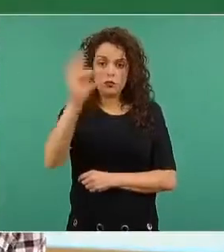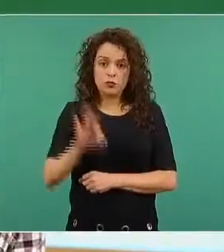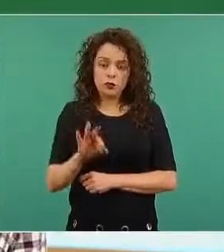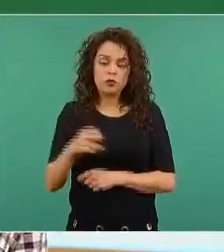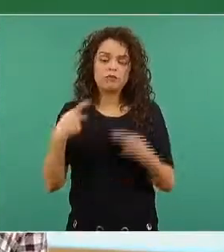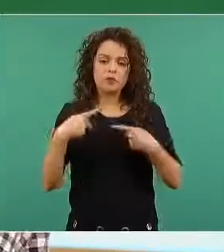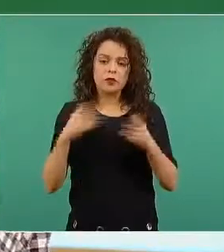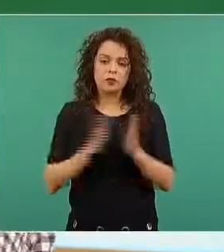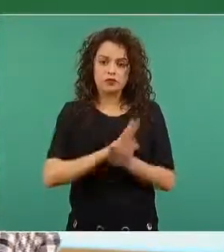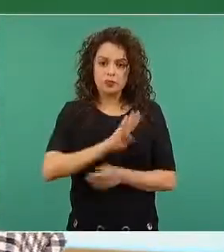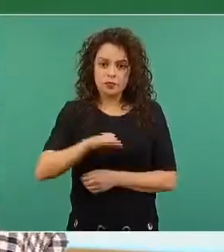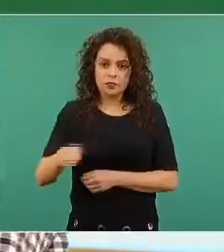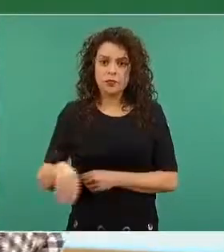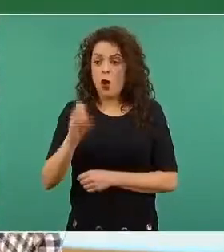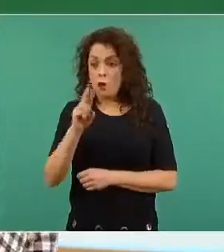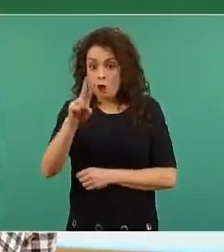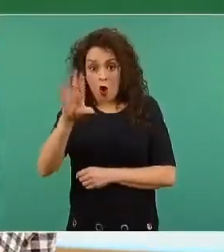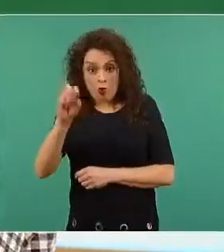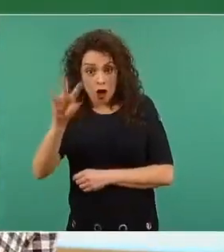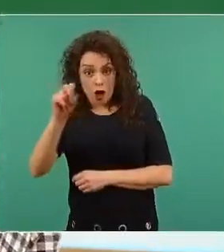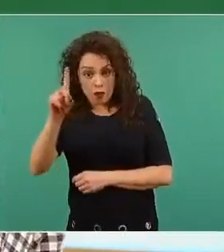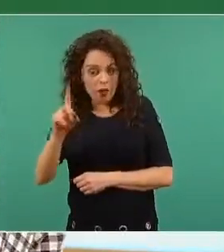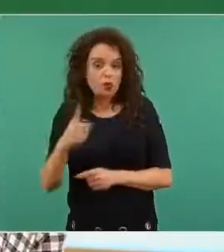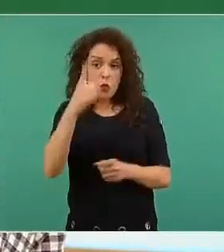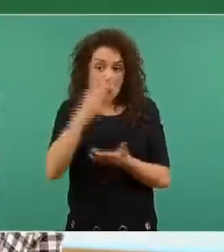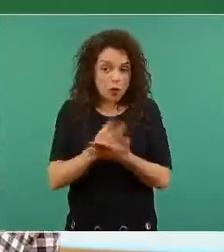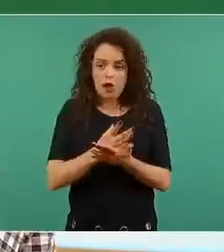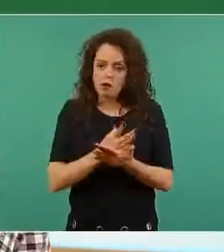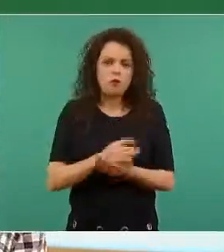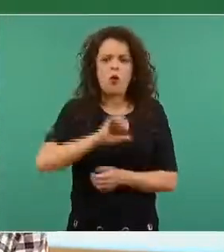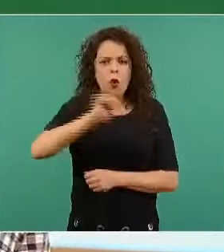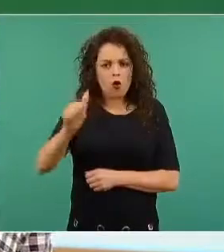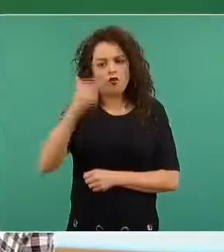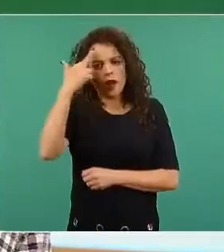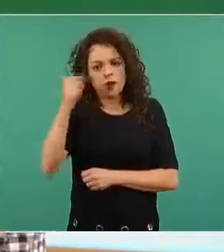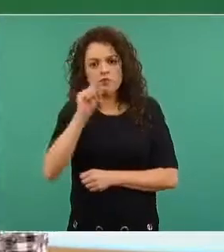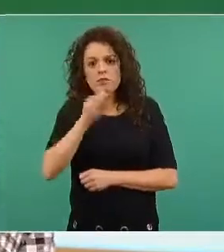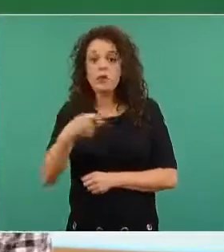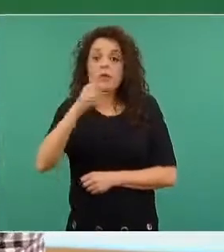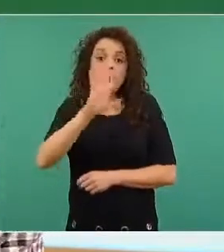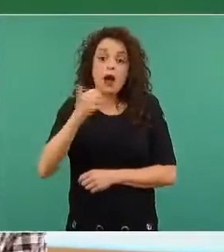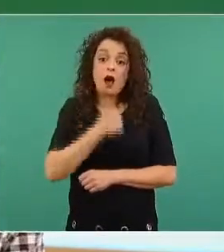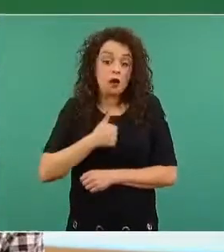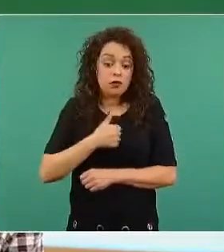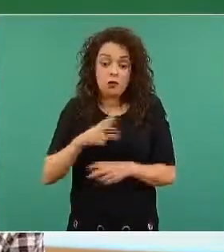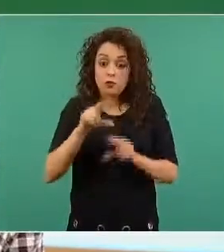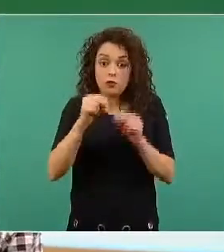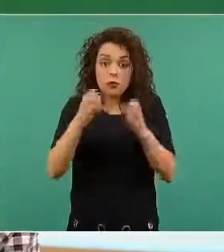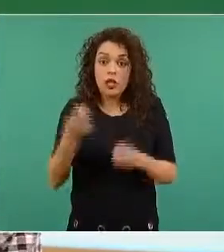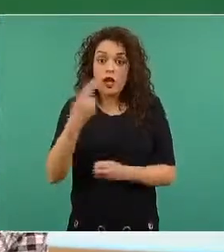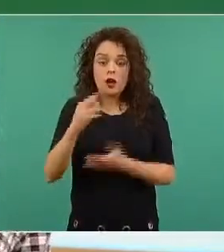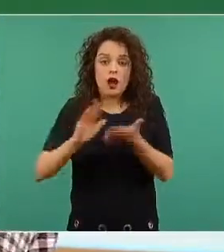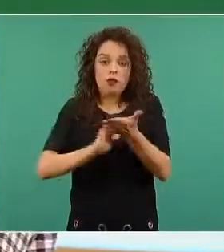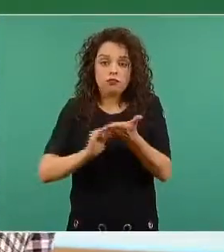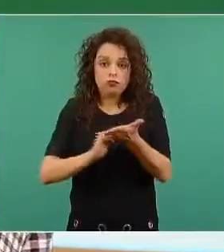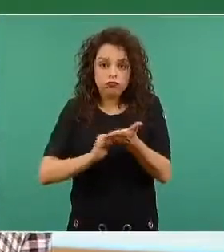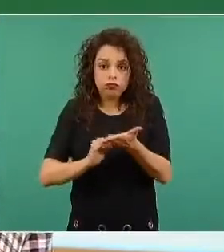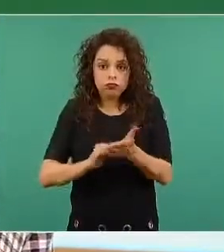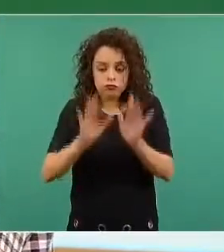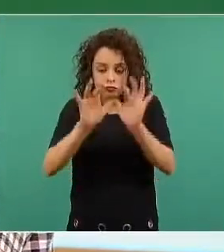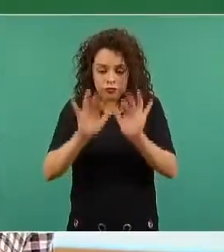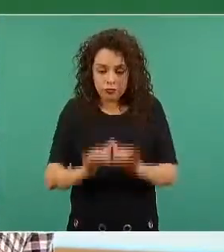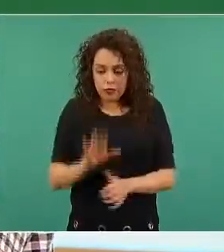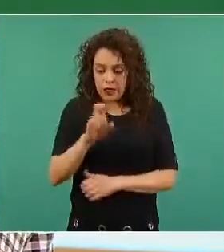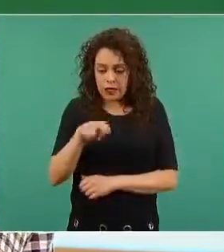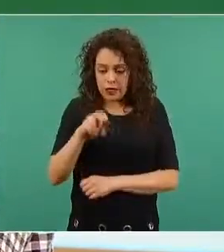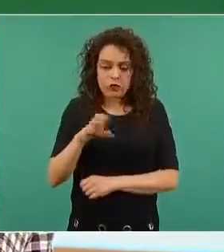No solamente por COVID, por otras múltiples razones, pero desafortunadamente ya no están. Entonces, pues hay que borrarlos del censo, ya no se pueden